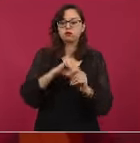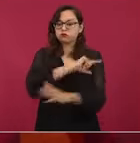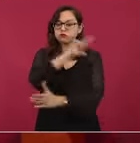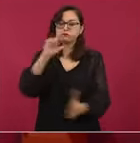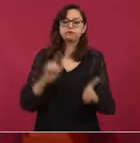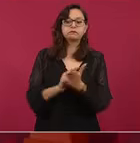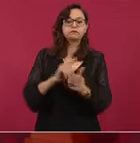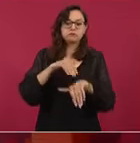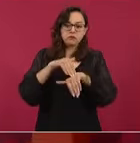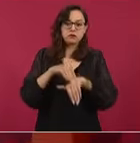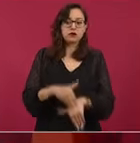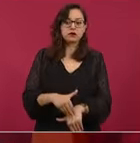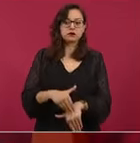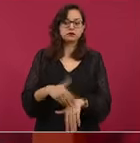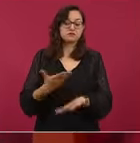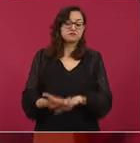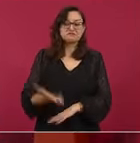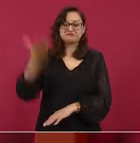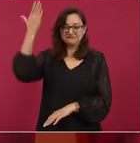sucedía.